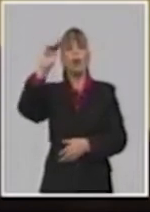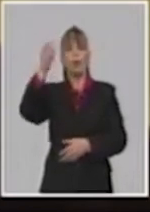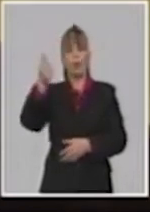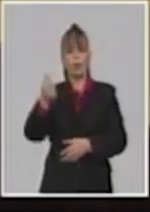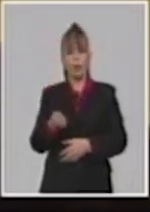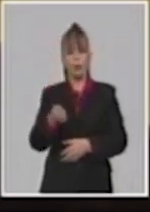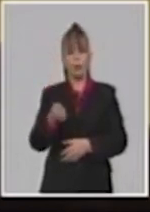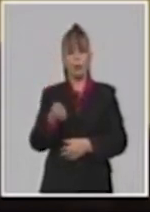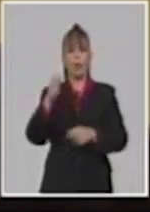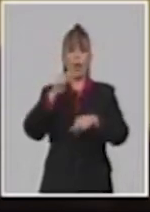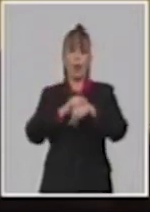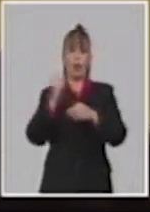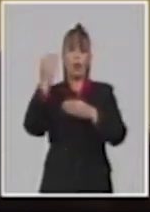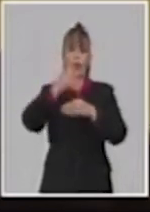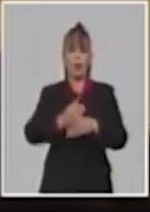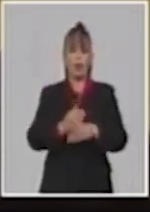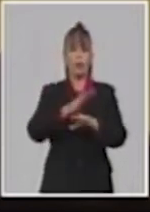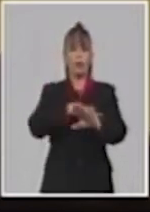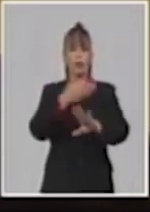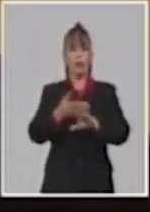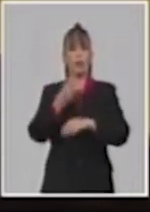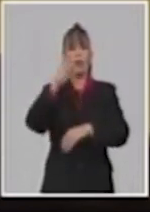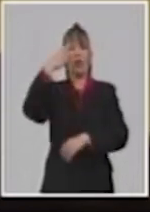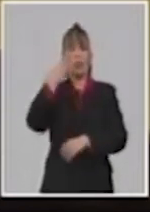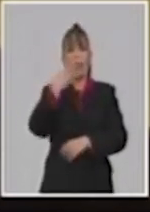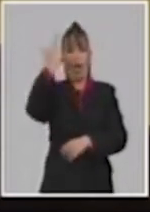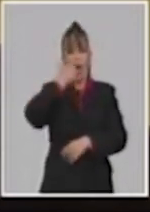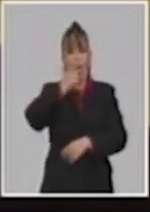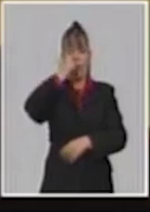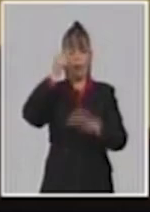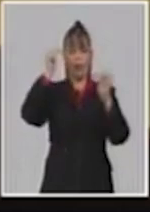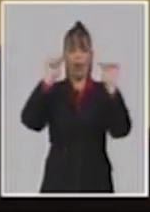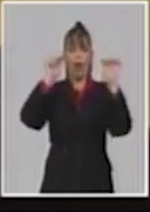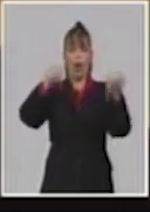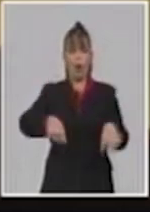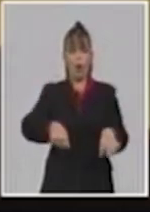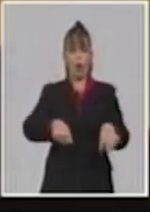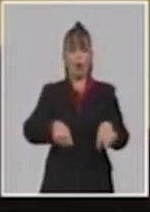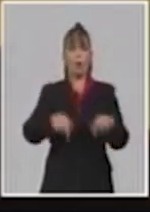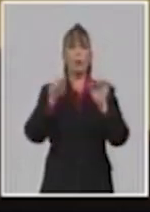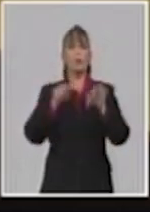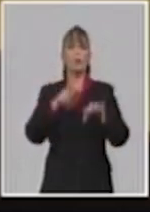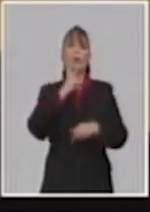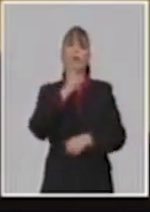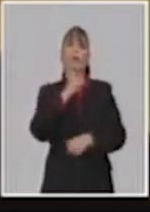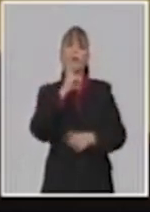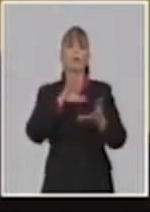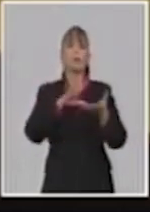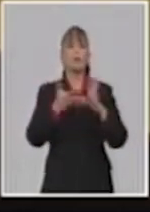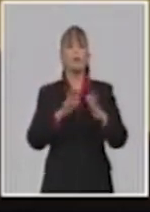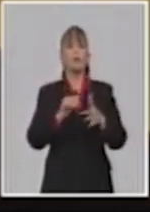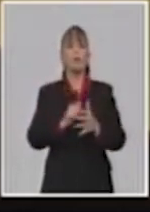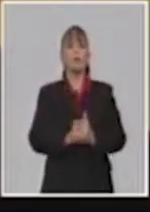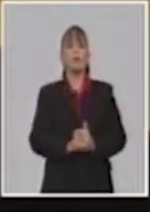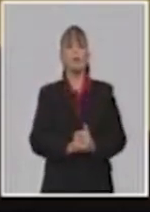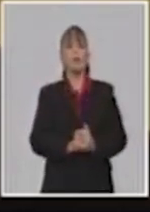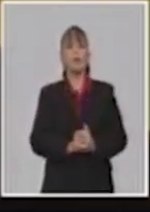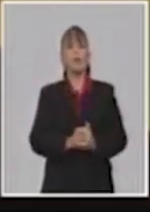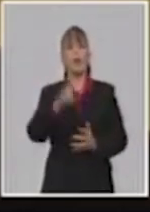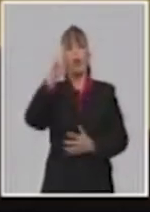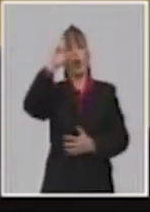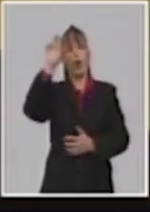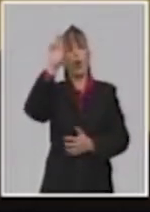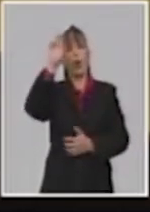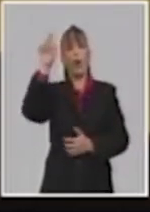estadístico. Hasta el 3 de abril que nos encontramos, se han visto también un total de atenciones médicas en el hospital